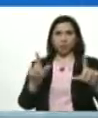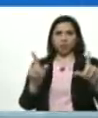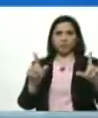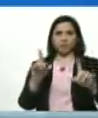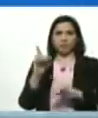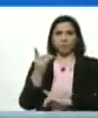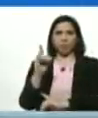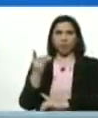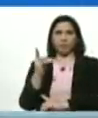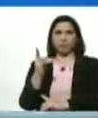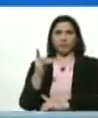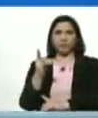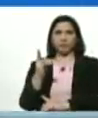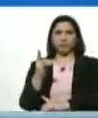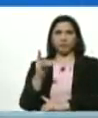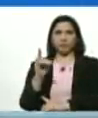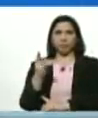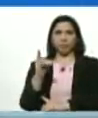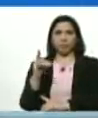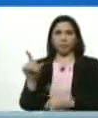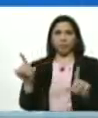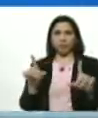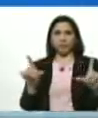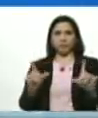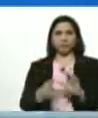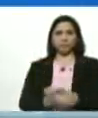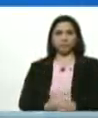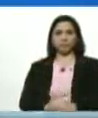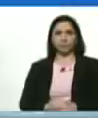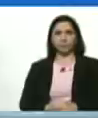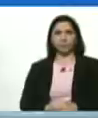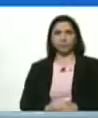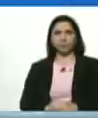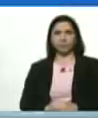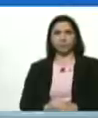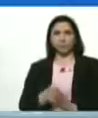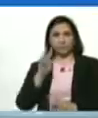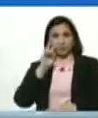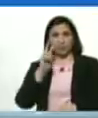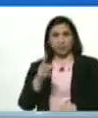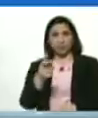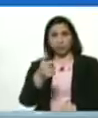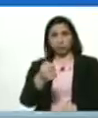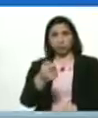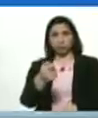bolivia tv que se ve en el cable que yo tengo